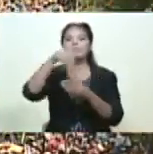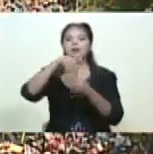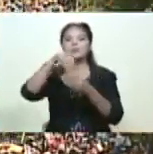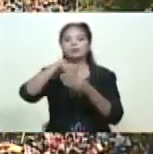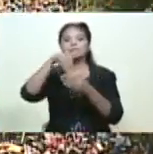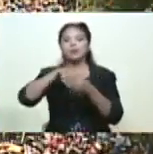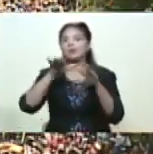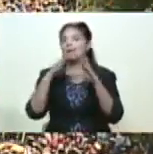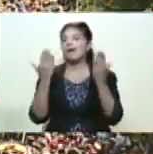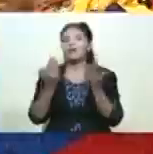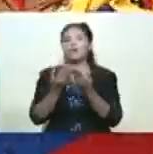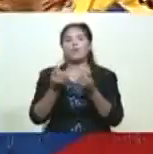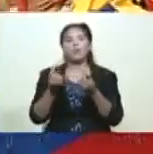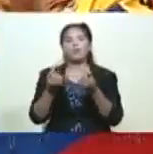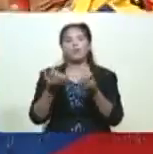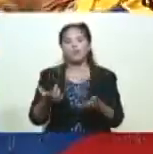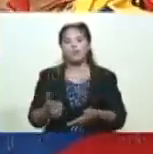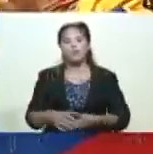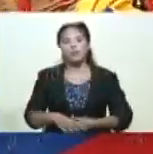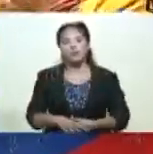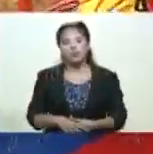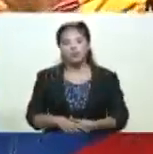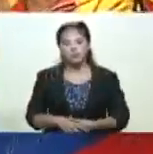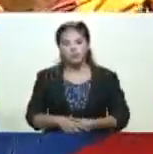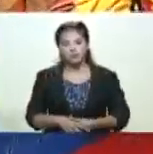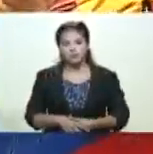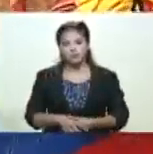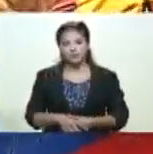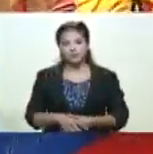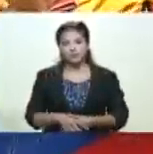el mundo moderno.